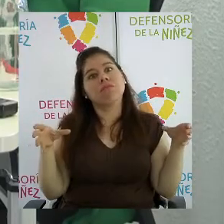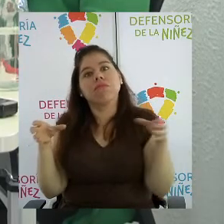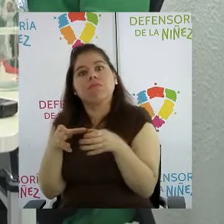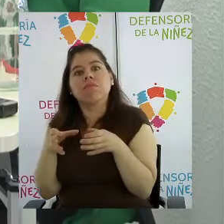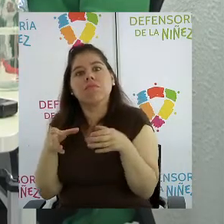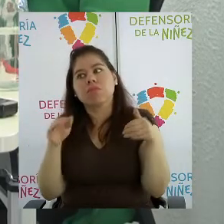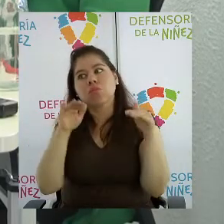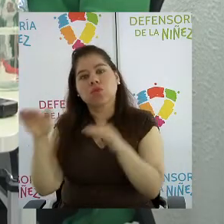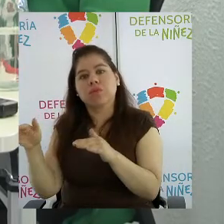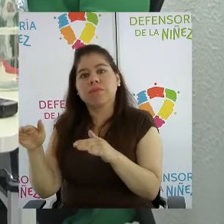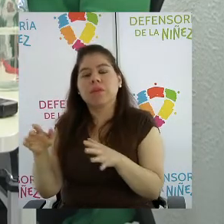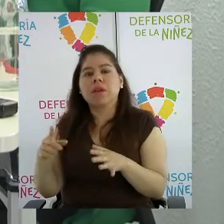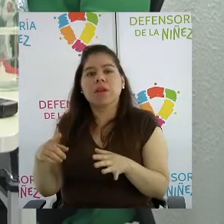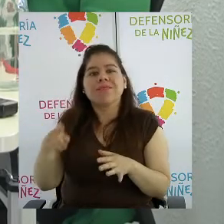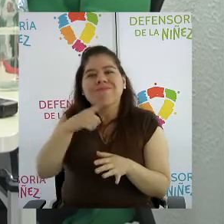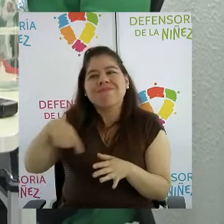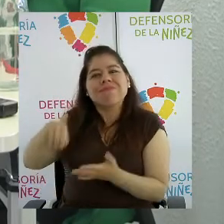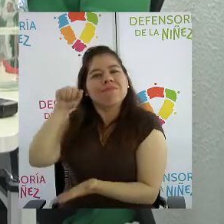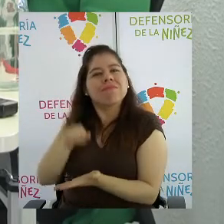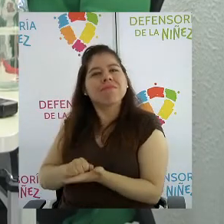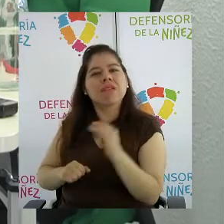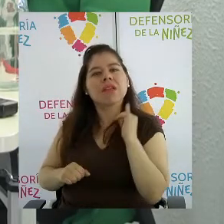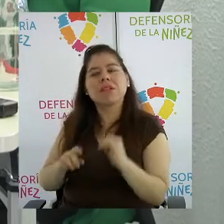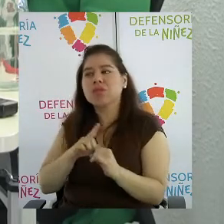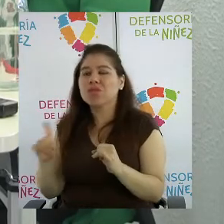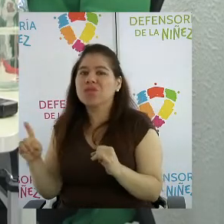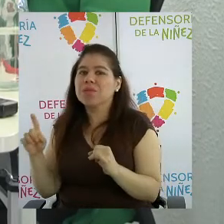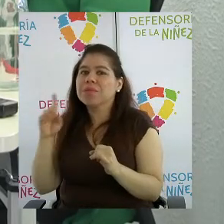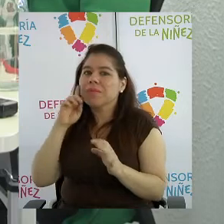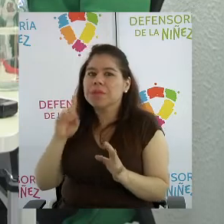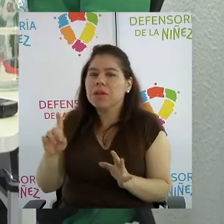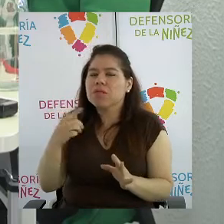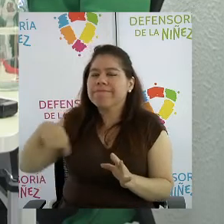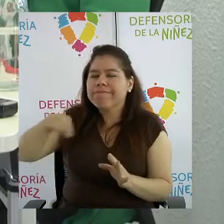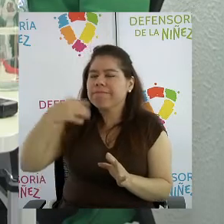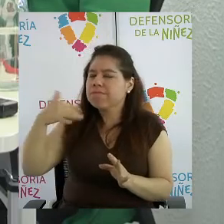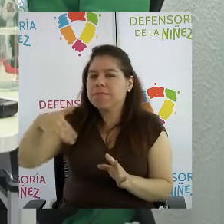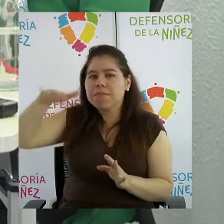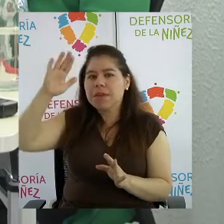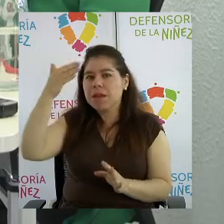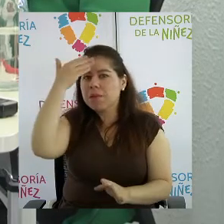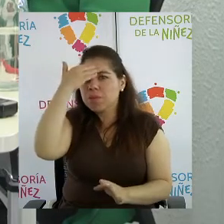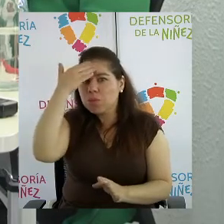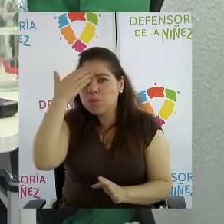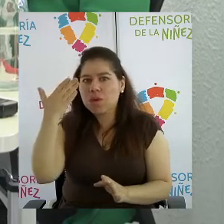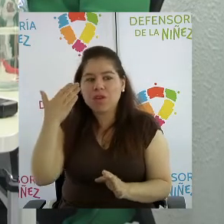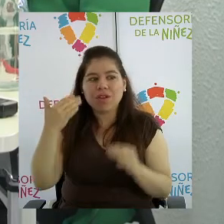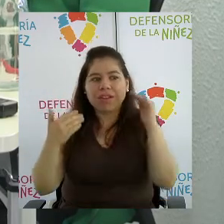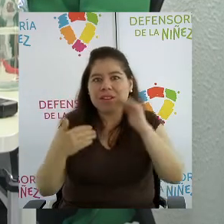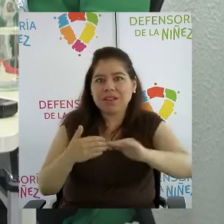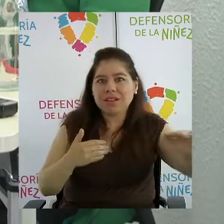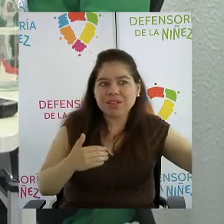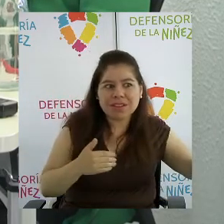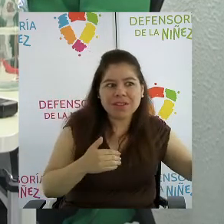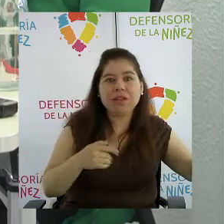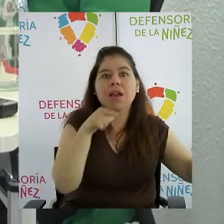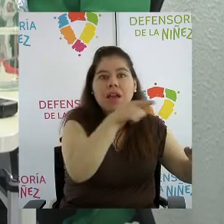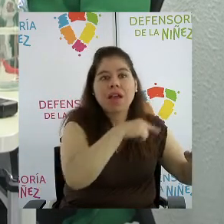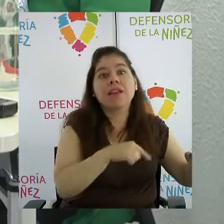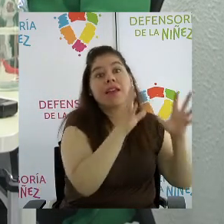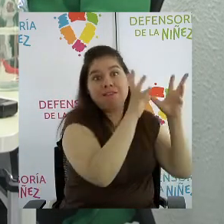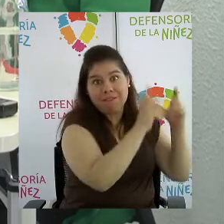que, independiente de que seamos querellantes o no, lo que hemos hecho es preocuparnos de requerir directamente de las víctimas y sus familias información,